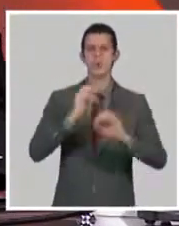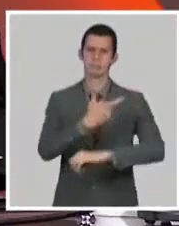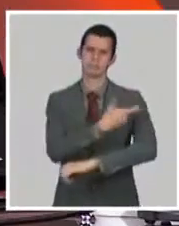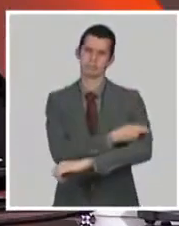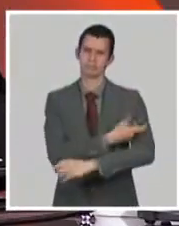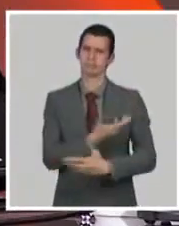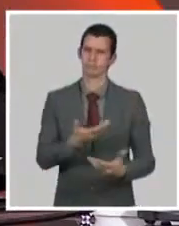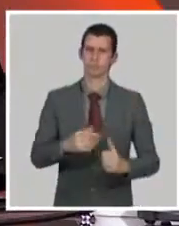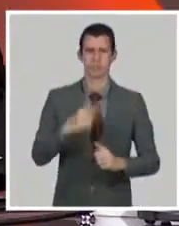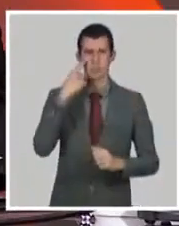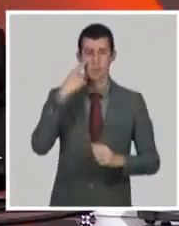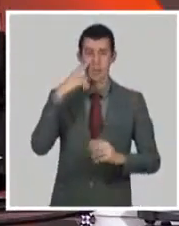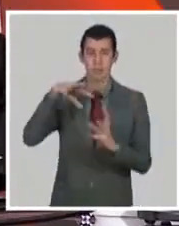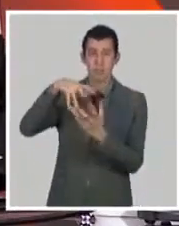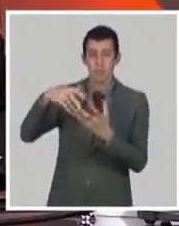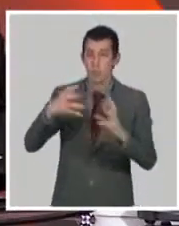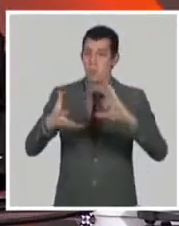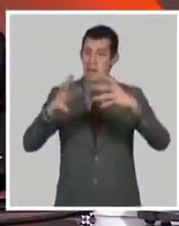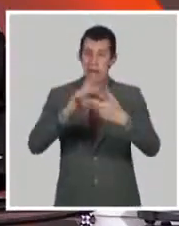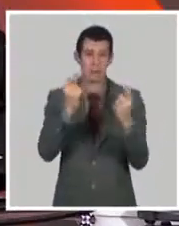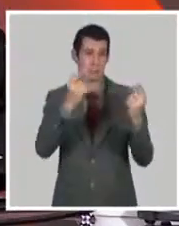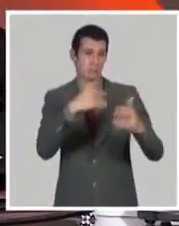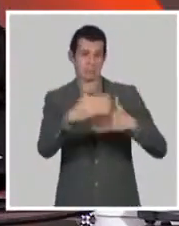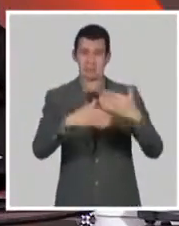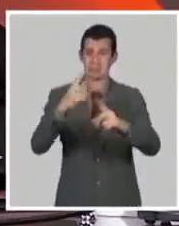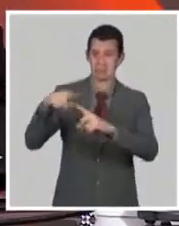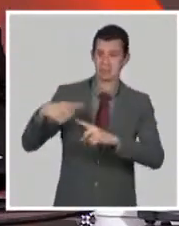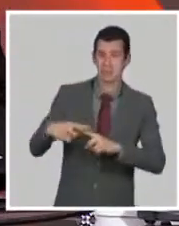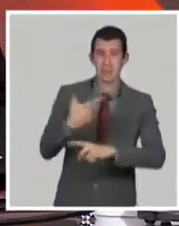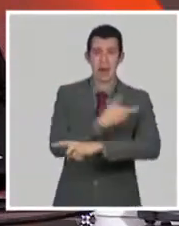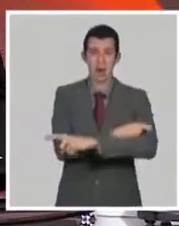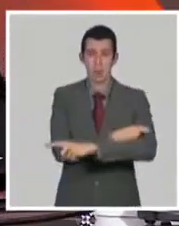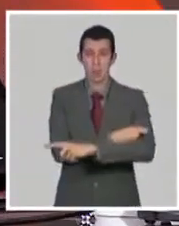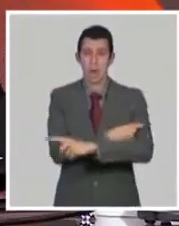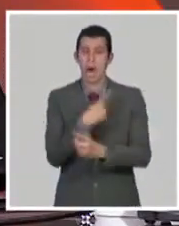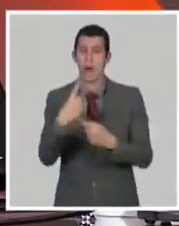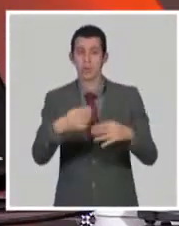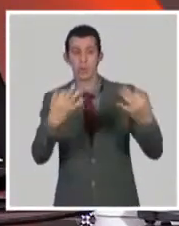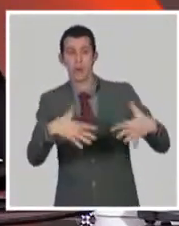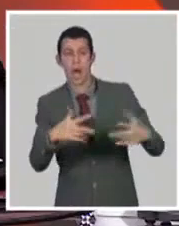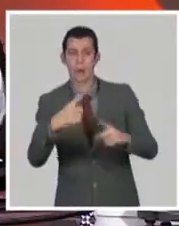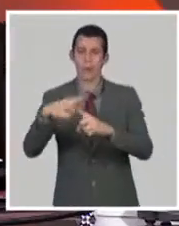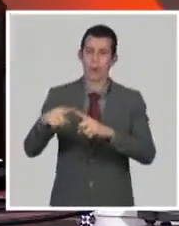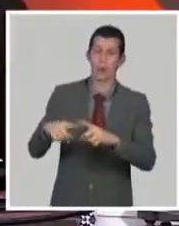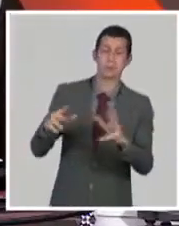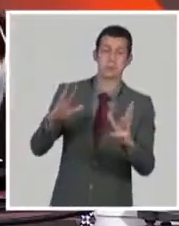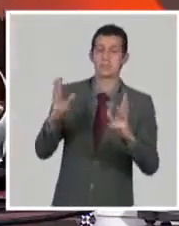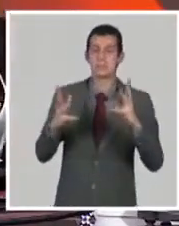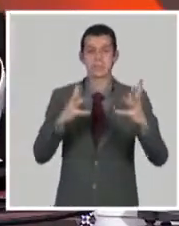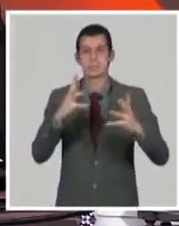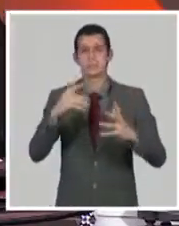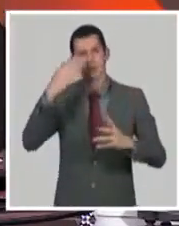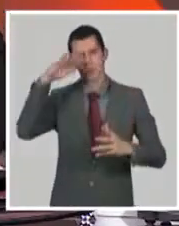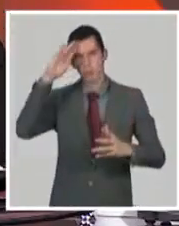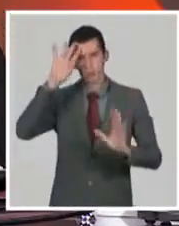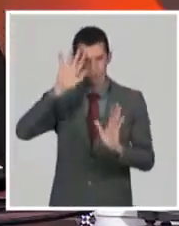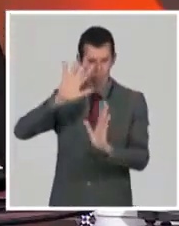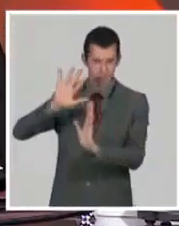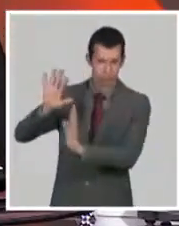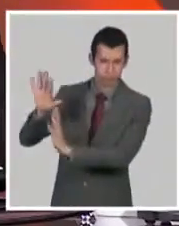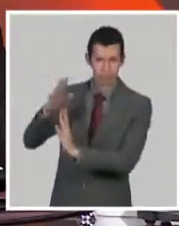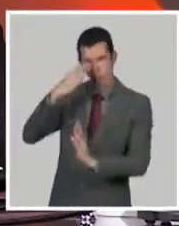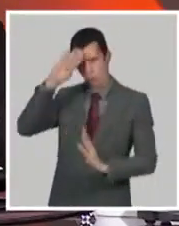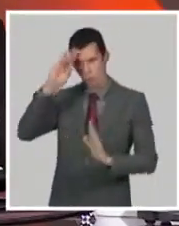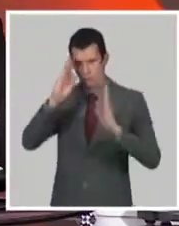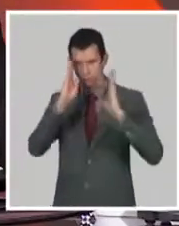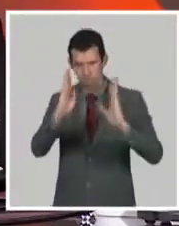y tan desigual distribución de las vacunas, y donde todavía apenas un 1% de la población mundial se ha podido vacunar. Cuba avanza hacia la obtención